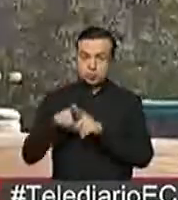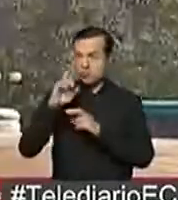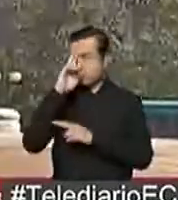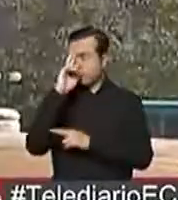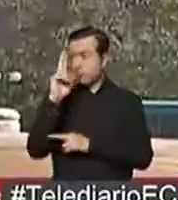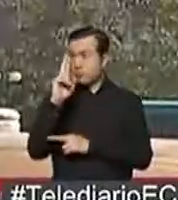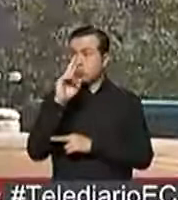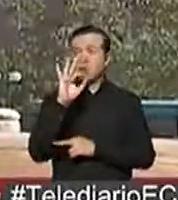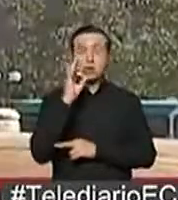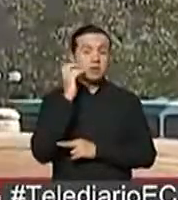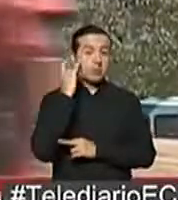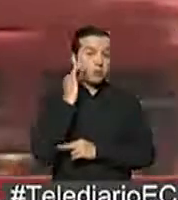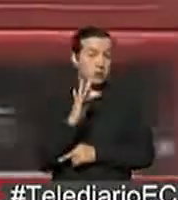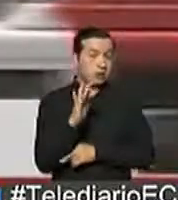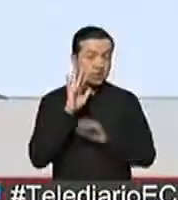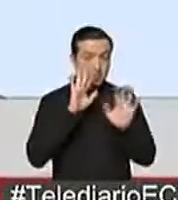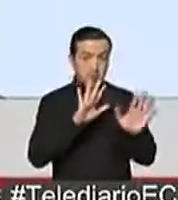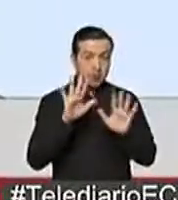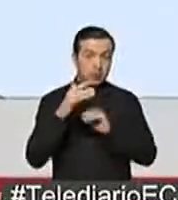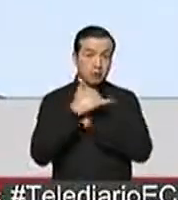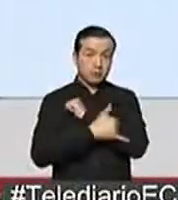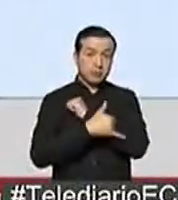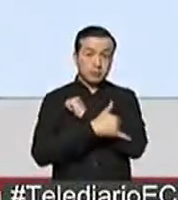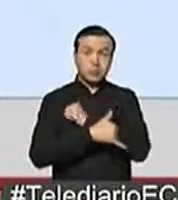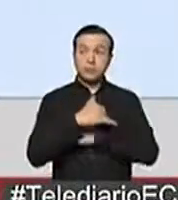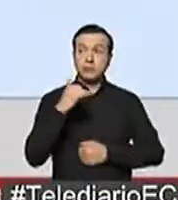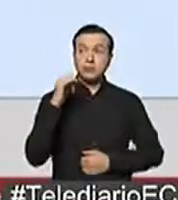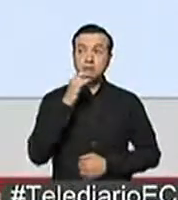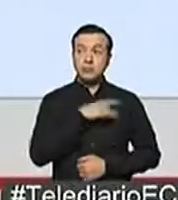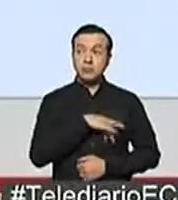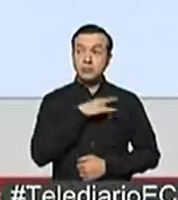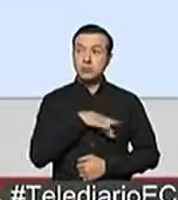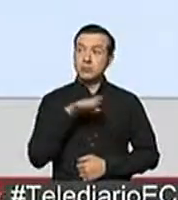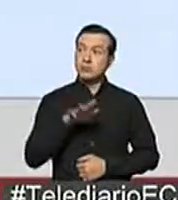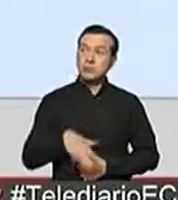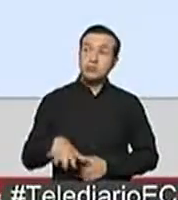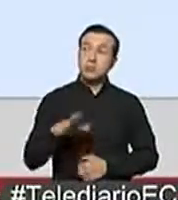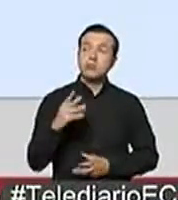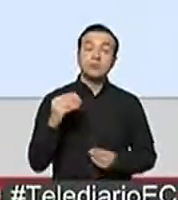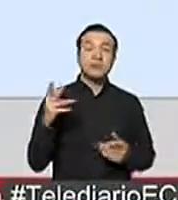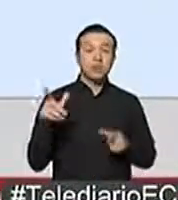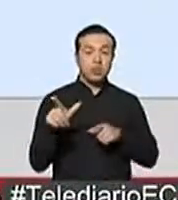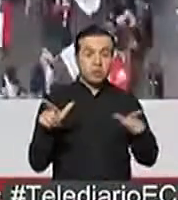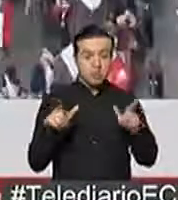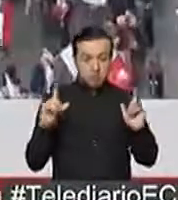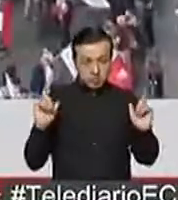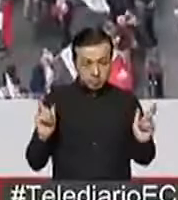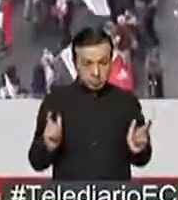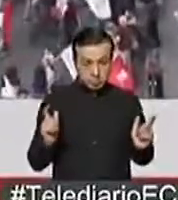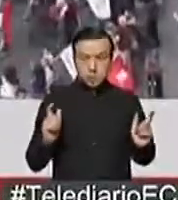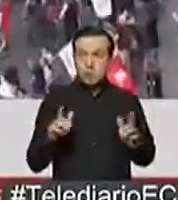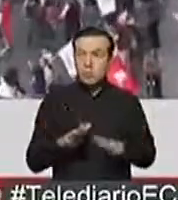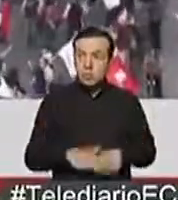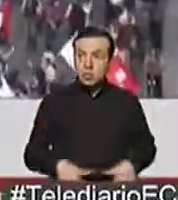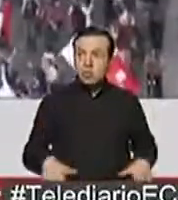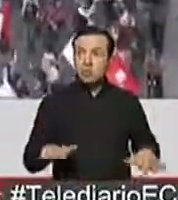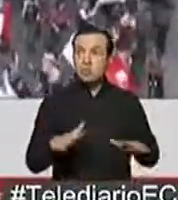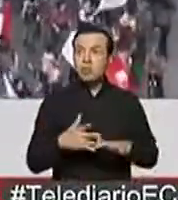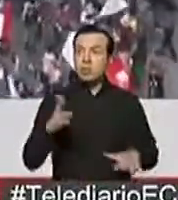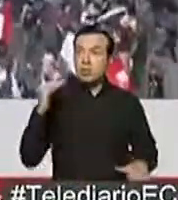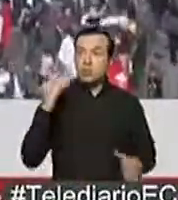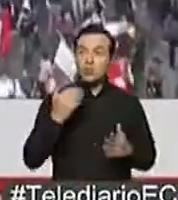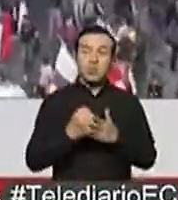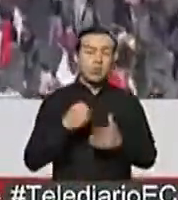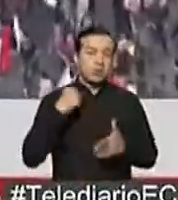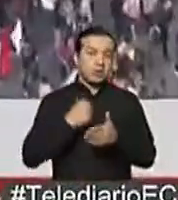Tras 19 días de protestas sociales en Chile, la Plaza Italia en la capital Santiago es considerada la zona cero, un lugar simbólico en la historia de la lucha social